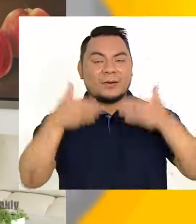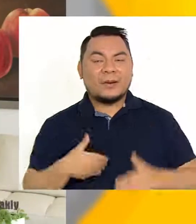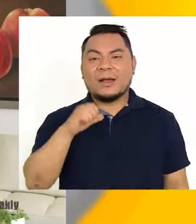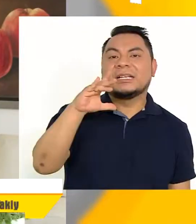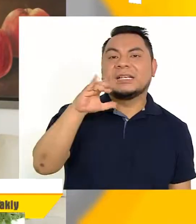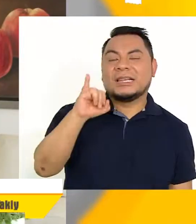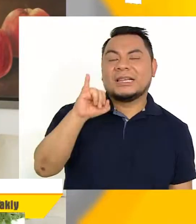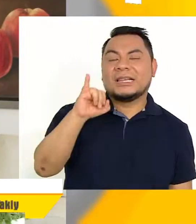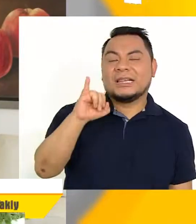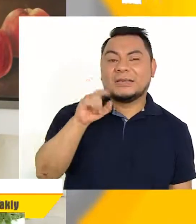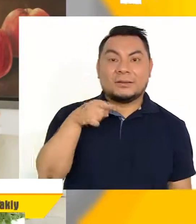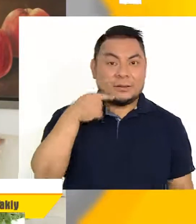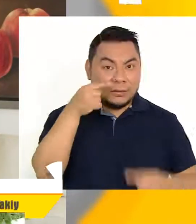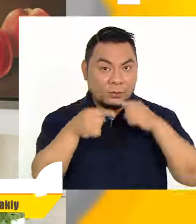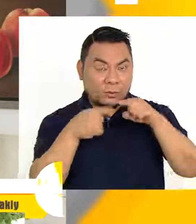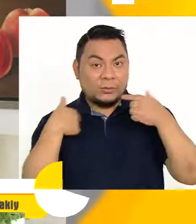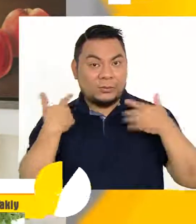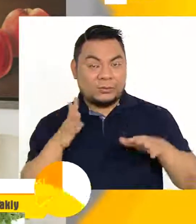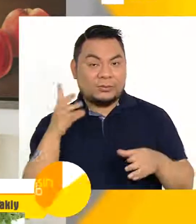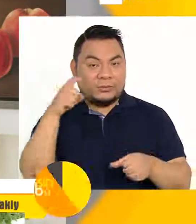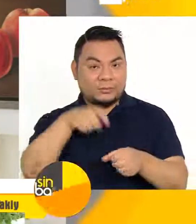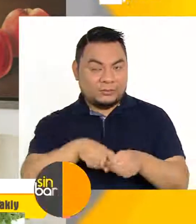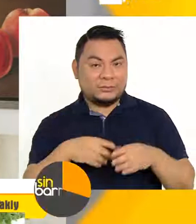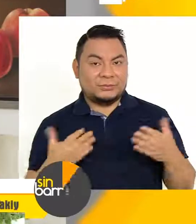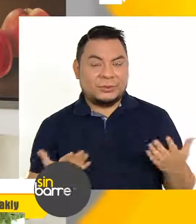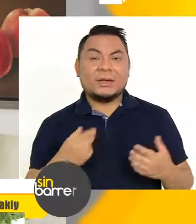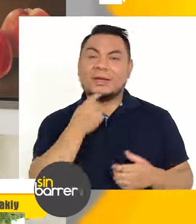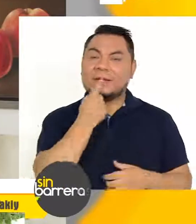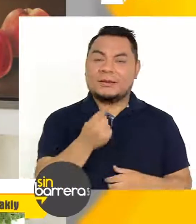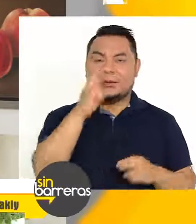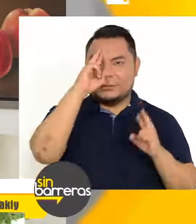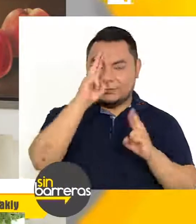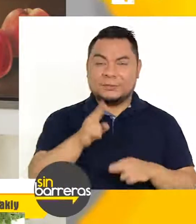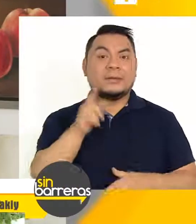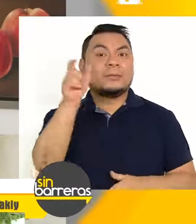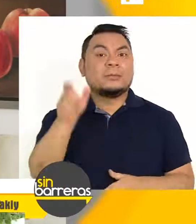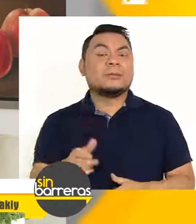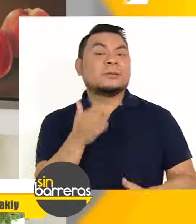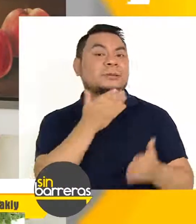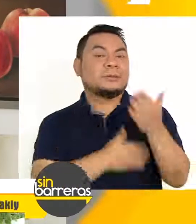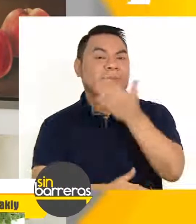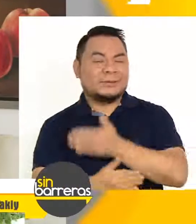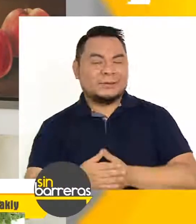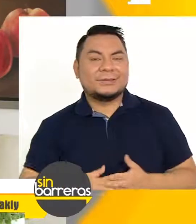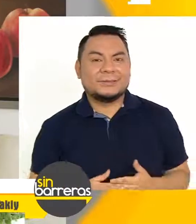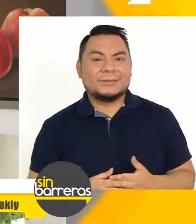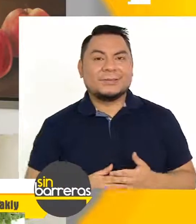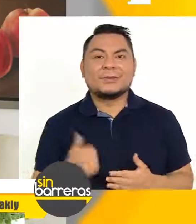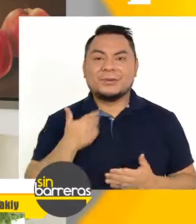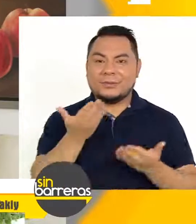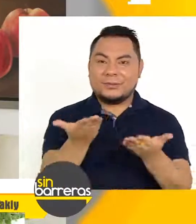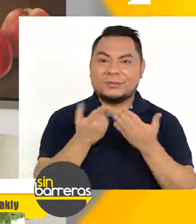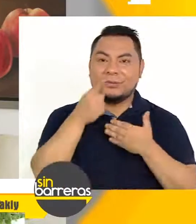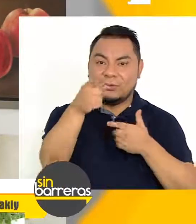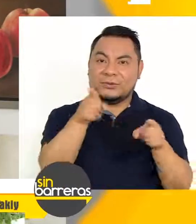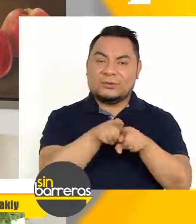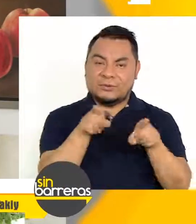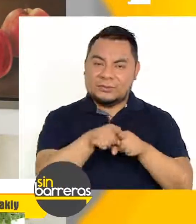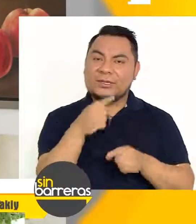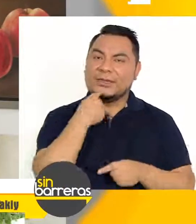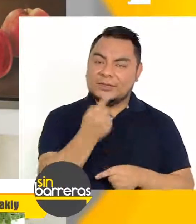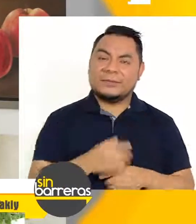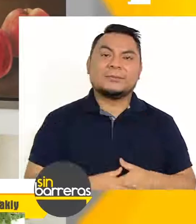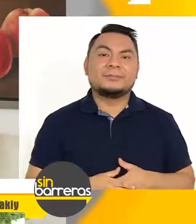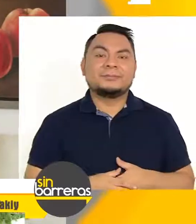Soy Araceli Puma y les cuento que ya me uní a la campaña Dígalo con Respeto, Persona con Discapacidad. Les invito a que